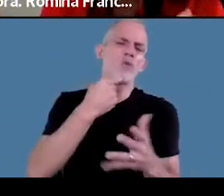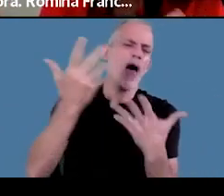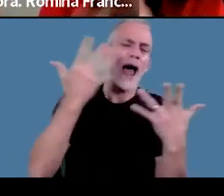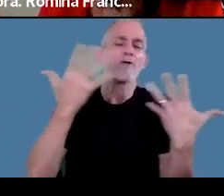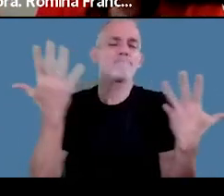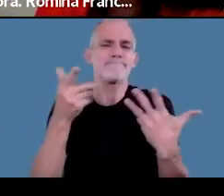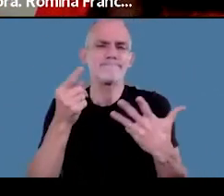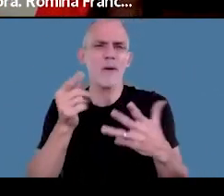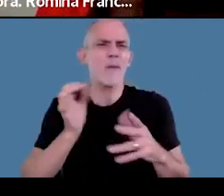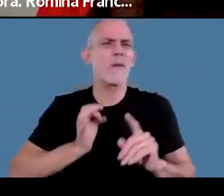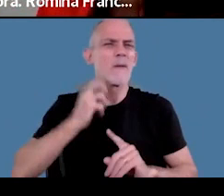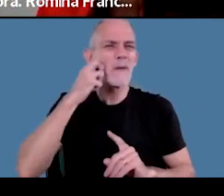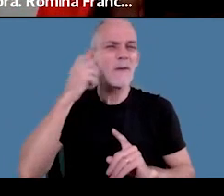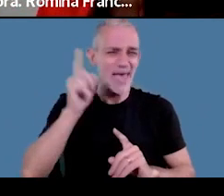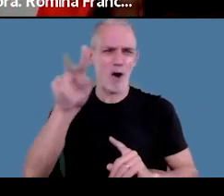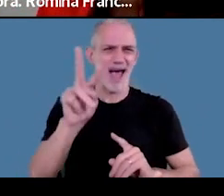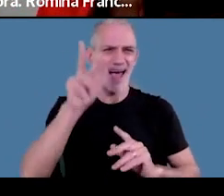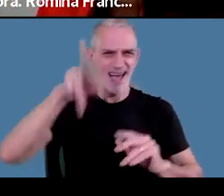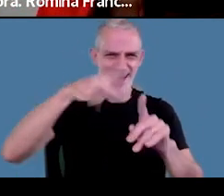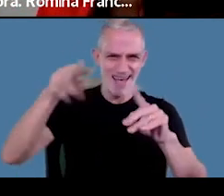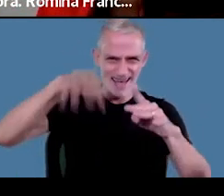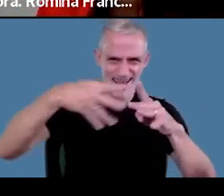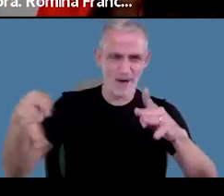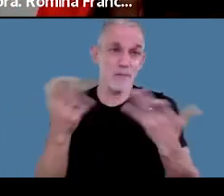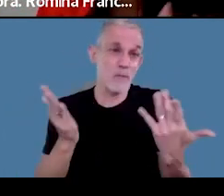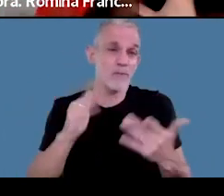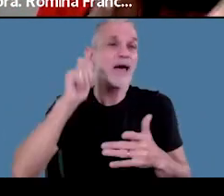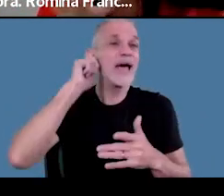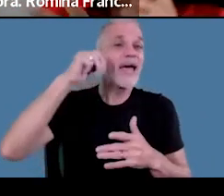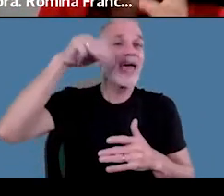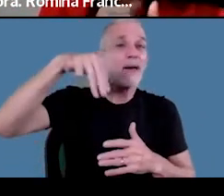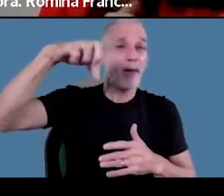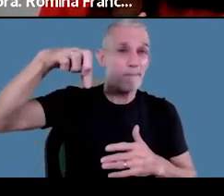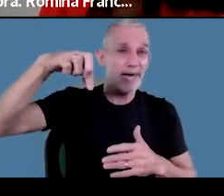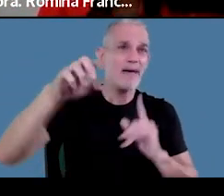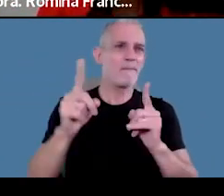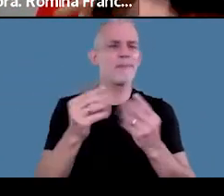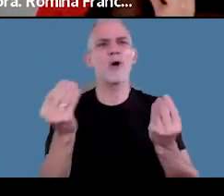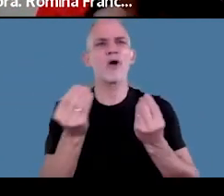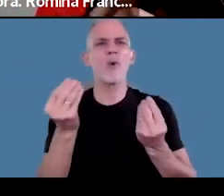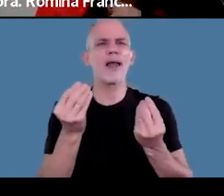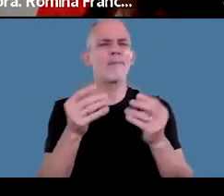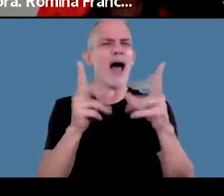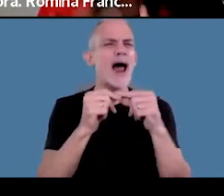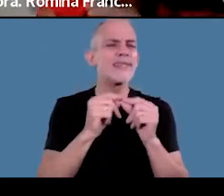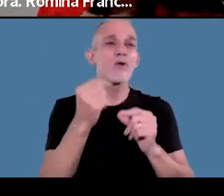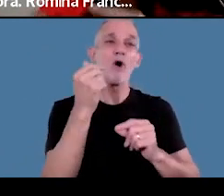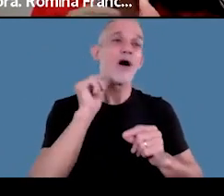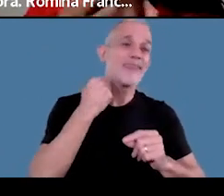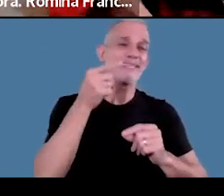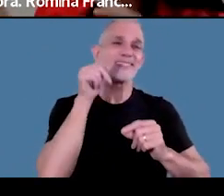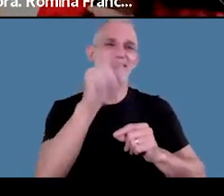muy viejito, bueno, el caso de GMP, que hay que analizar todo lo que es el artículo 13 de GMP,